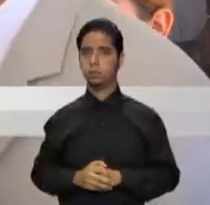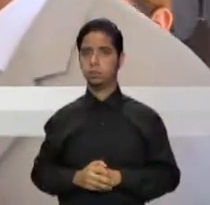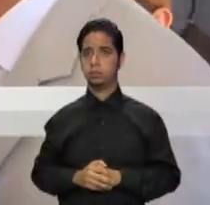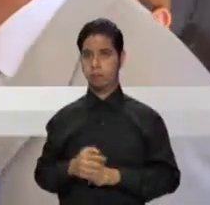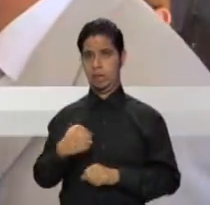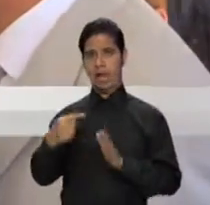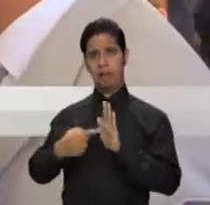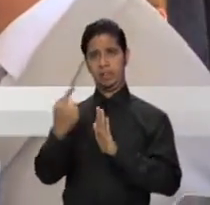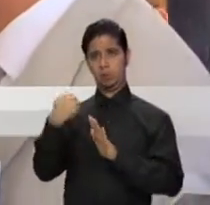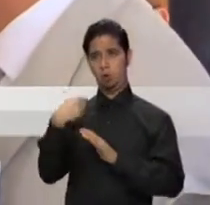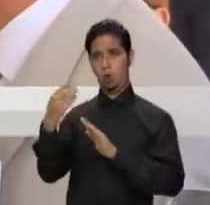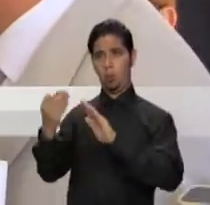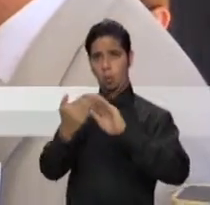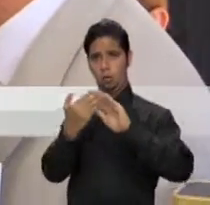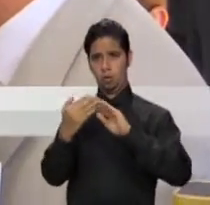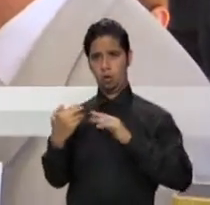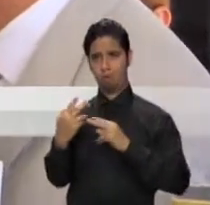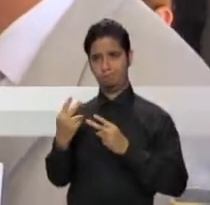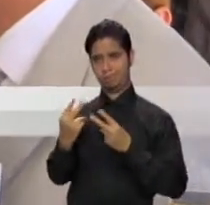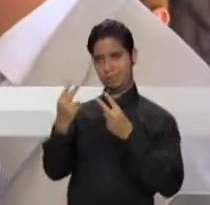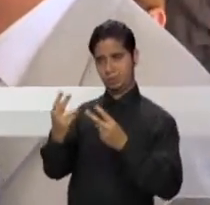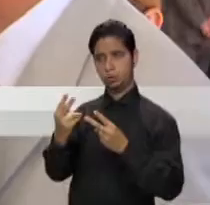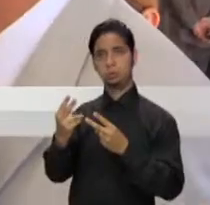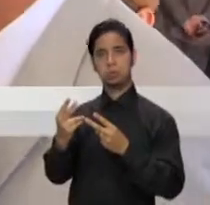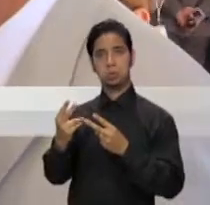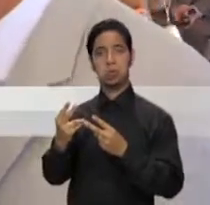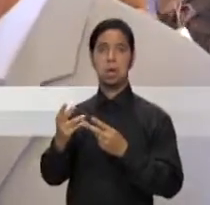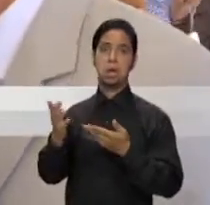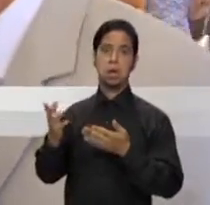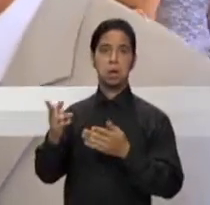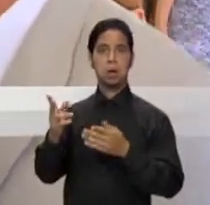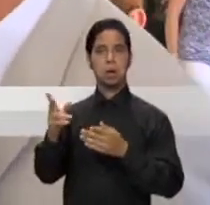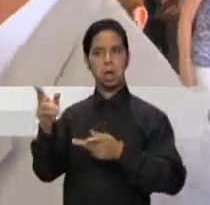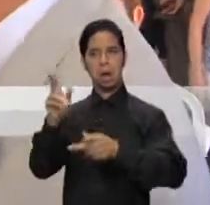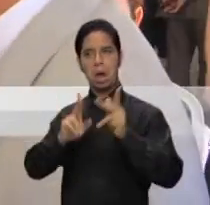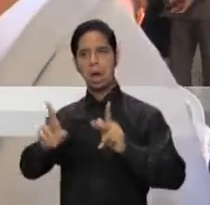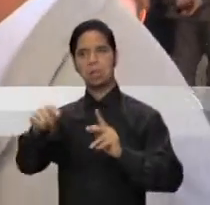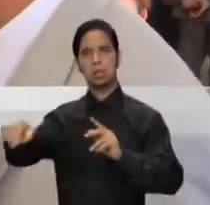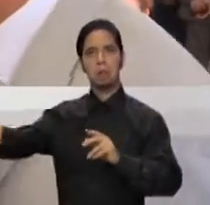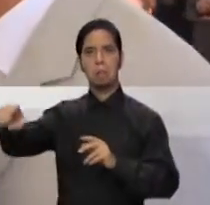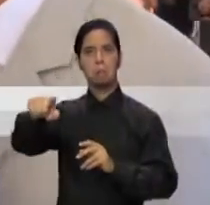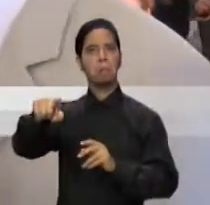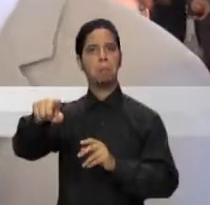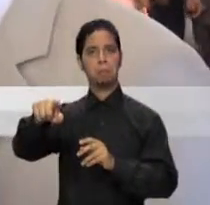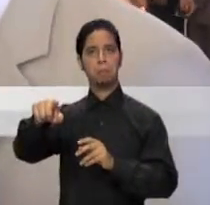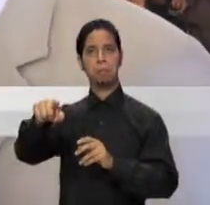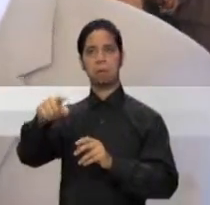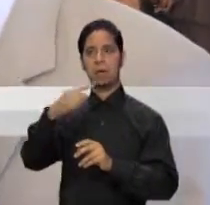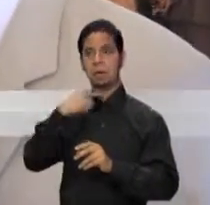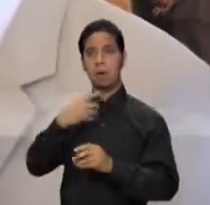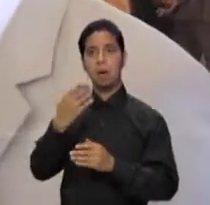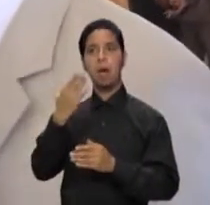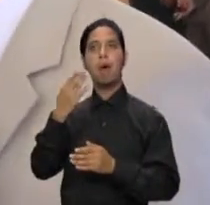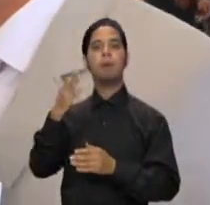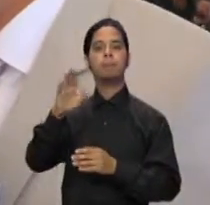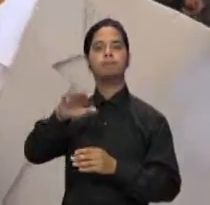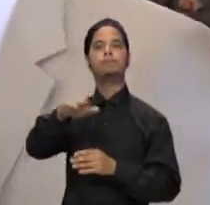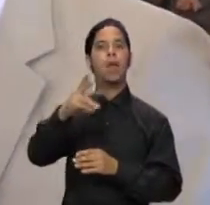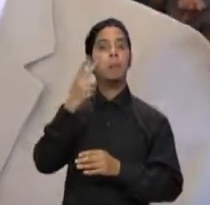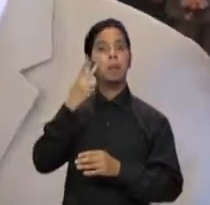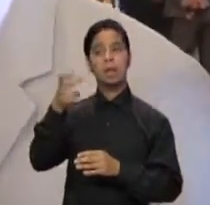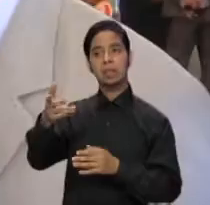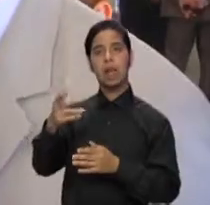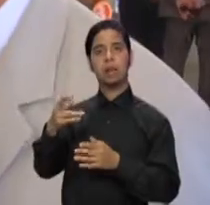pueblos y no una persona del gobierno, sino cualquier persona le dice, mira, aquí está el resumen de mi nene que